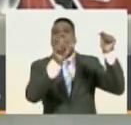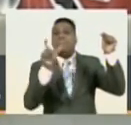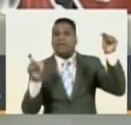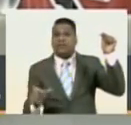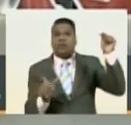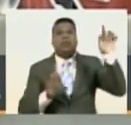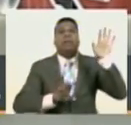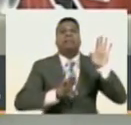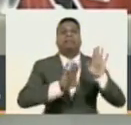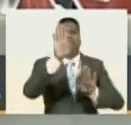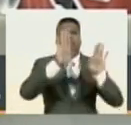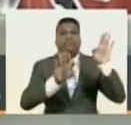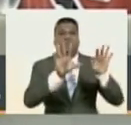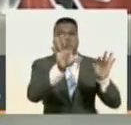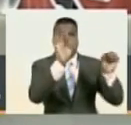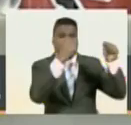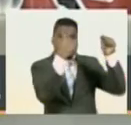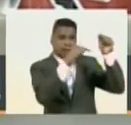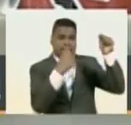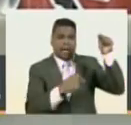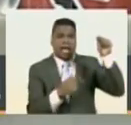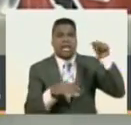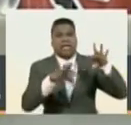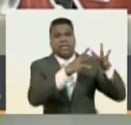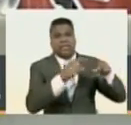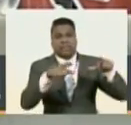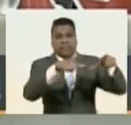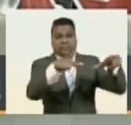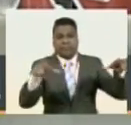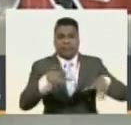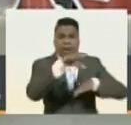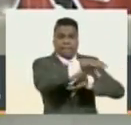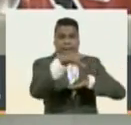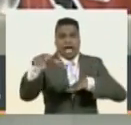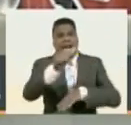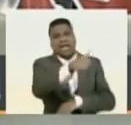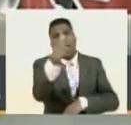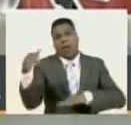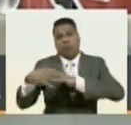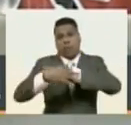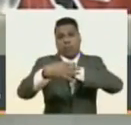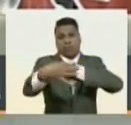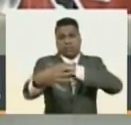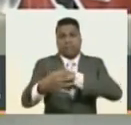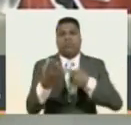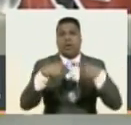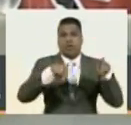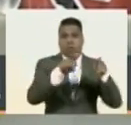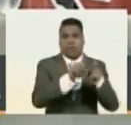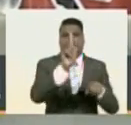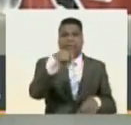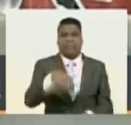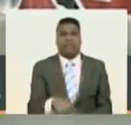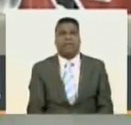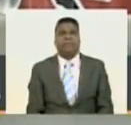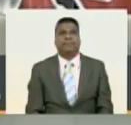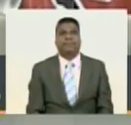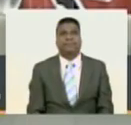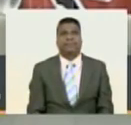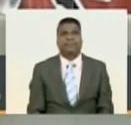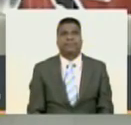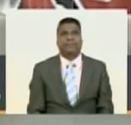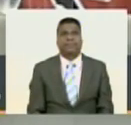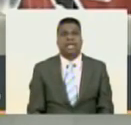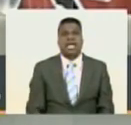que quedaron en el área territorial por sus respectivos municipios. Asimismo, en el sectorial recibimos más